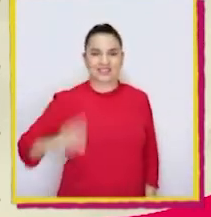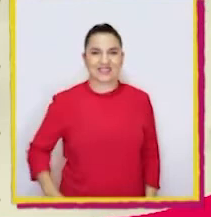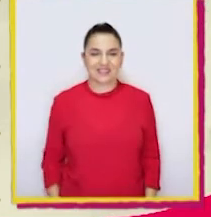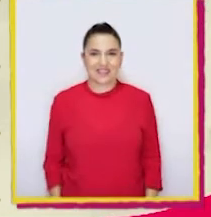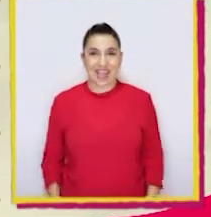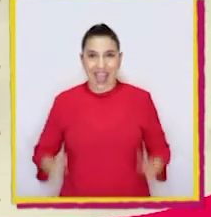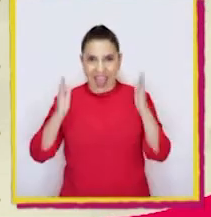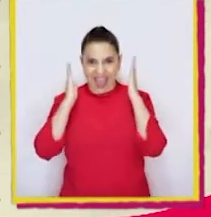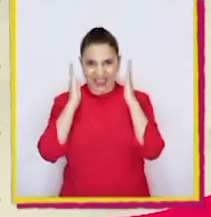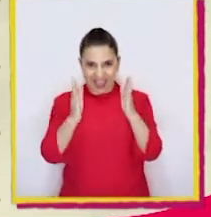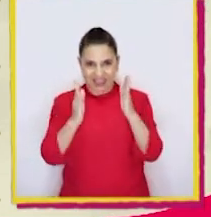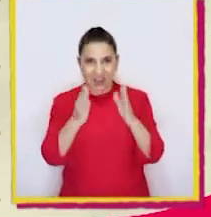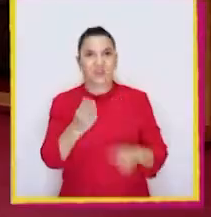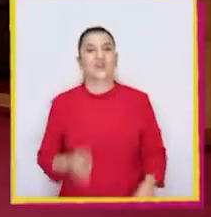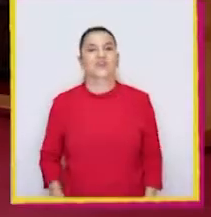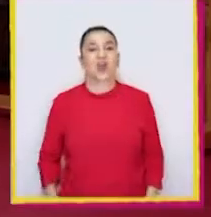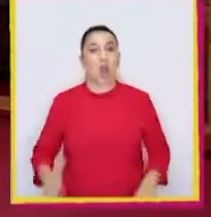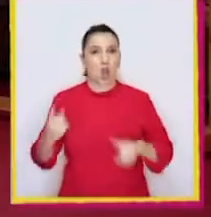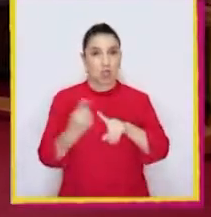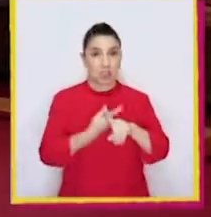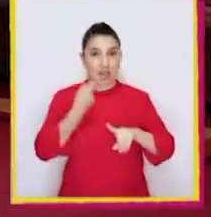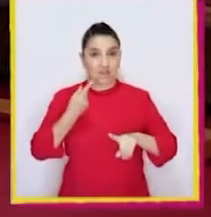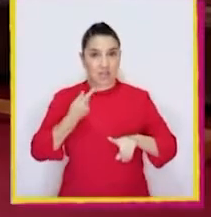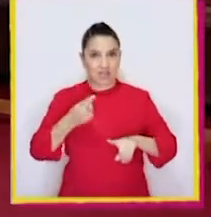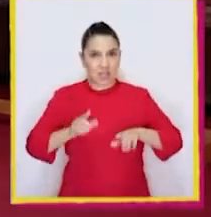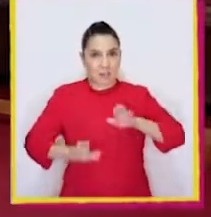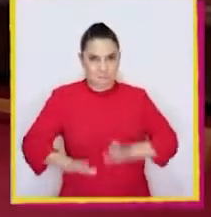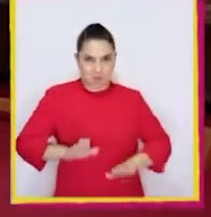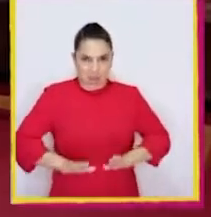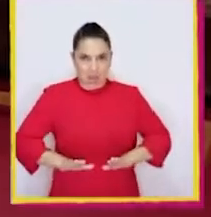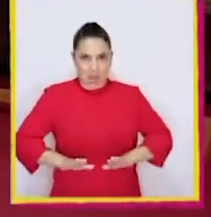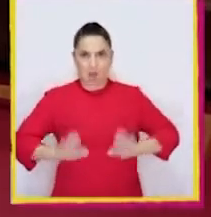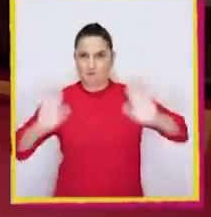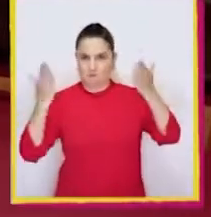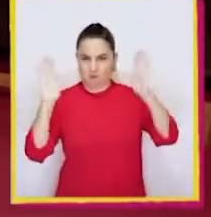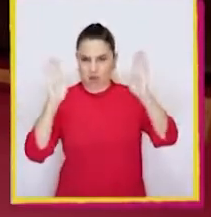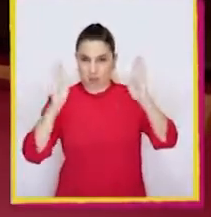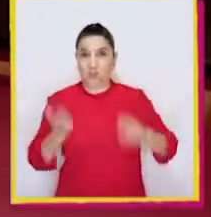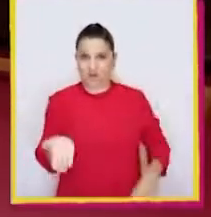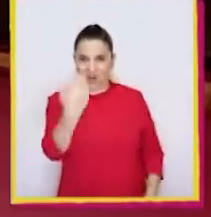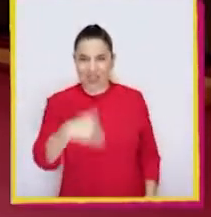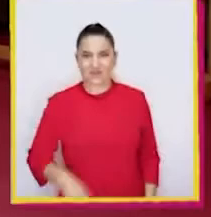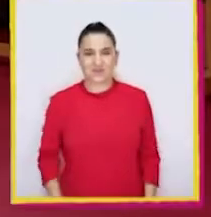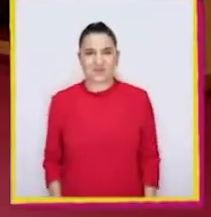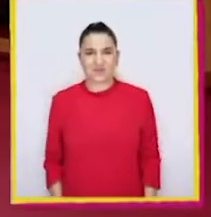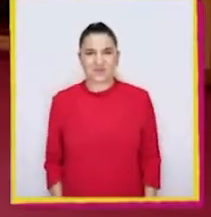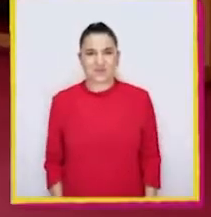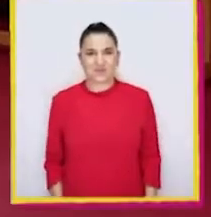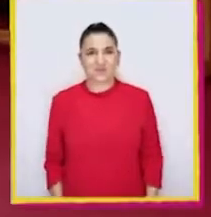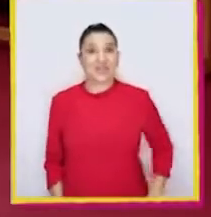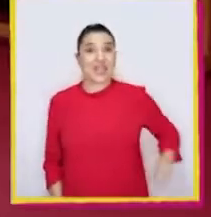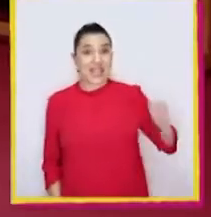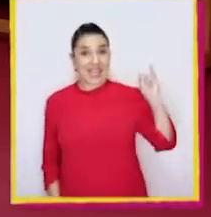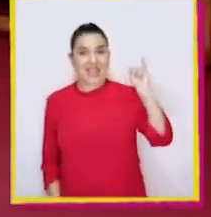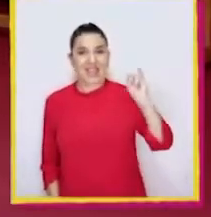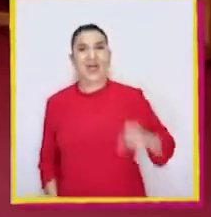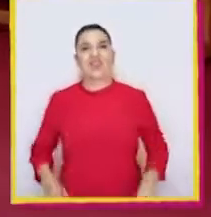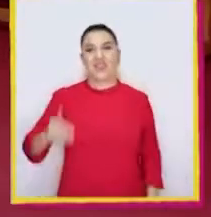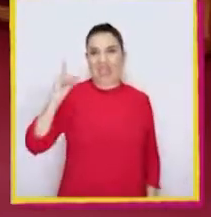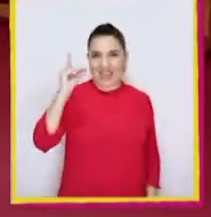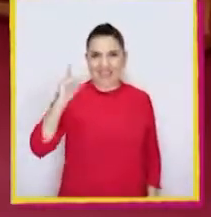derecha. ¡Atención! Nuevamente postura de piernas. Brazos en alto y vamos.